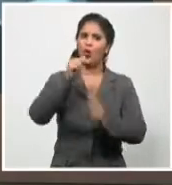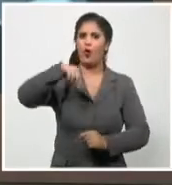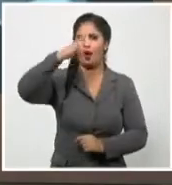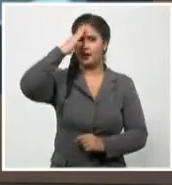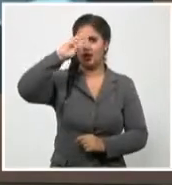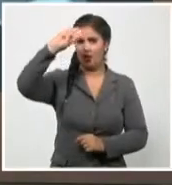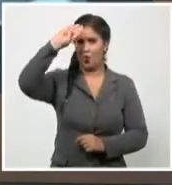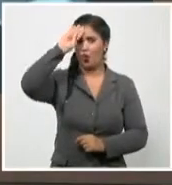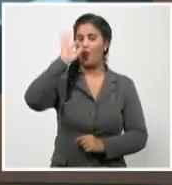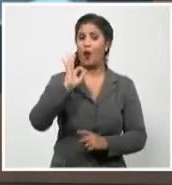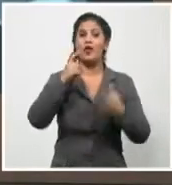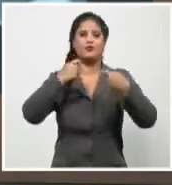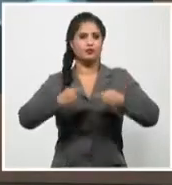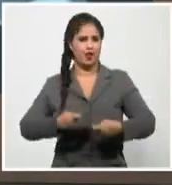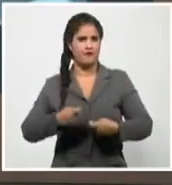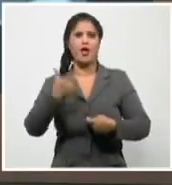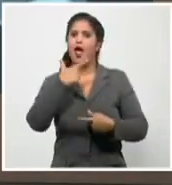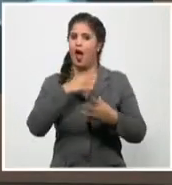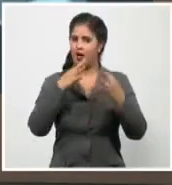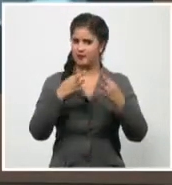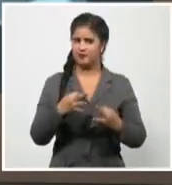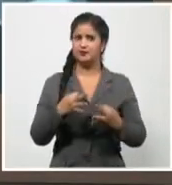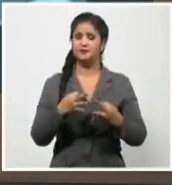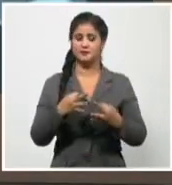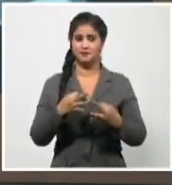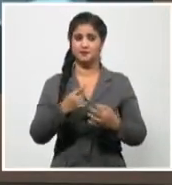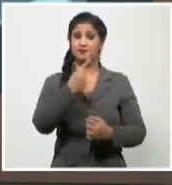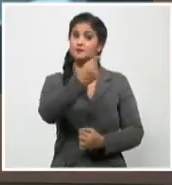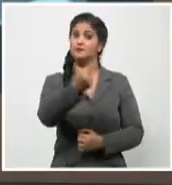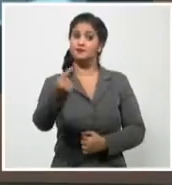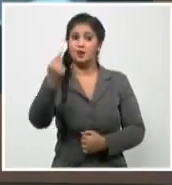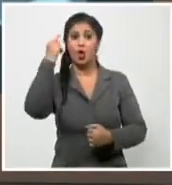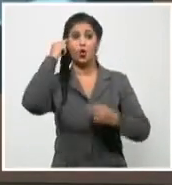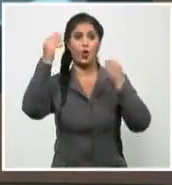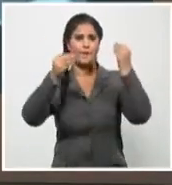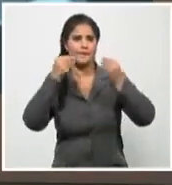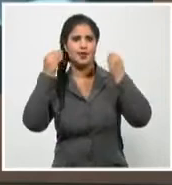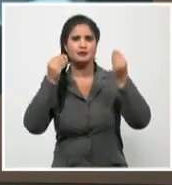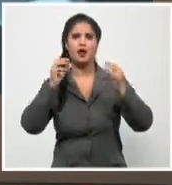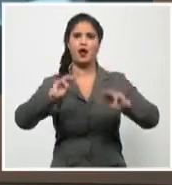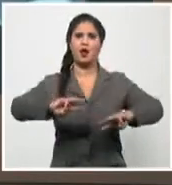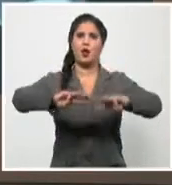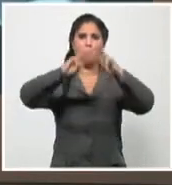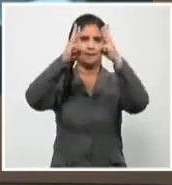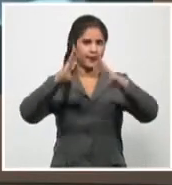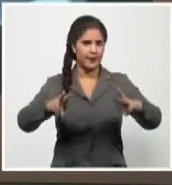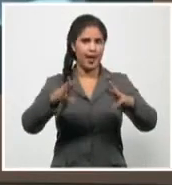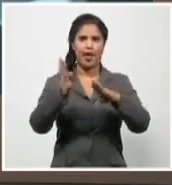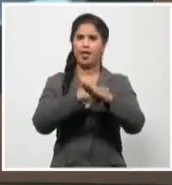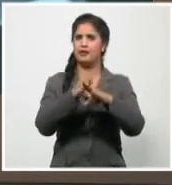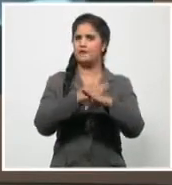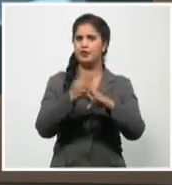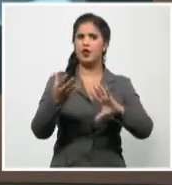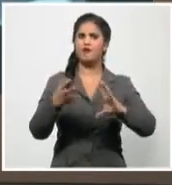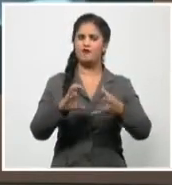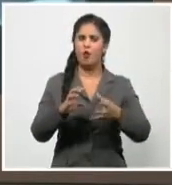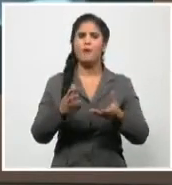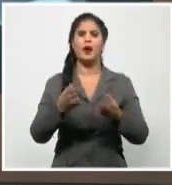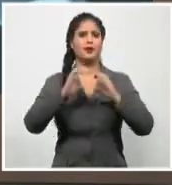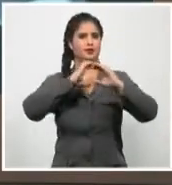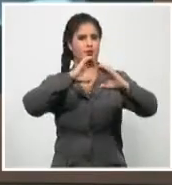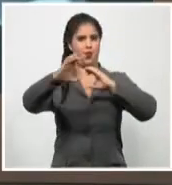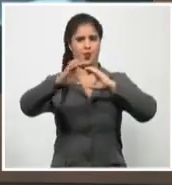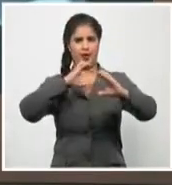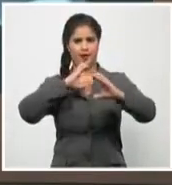través de ellas se ha redimensionado la opinión popular los portales del ciudadano los medios locales de comunicación las vías de